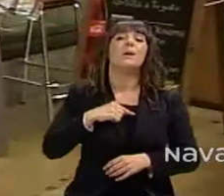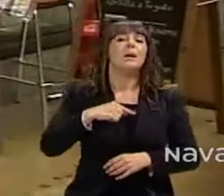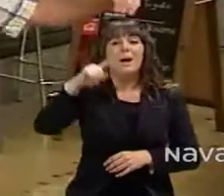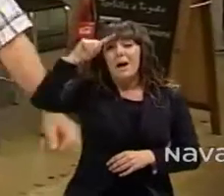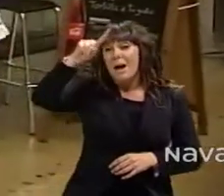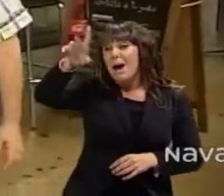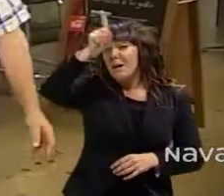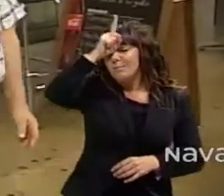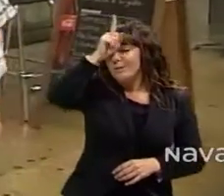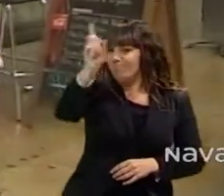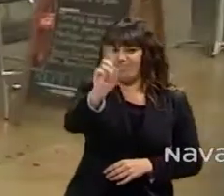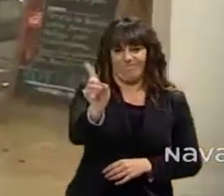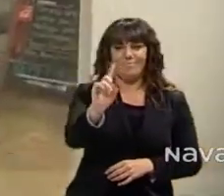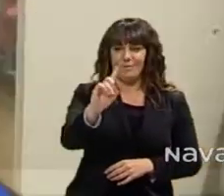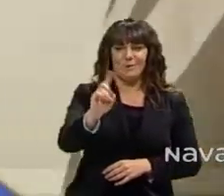Gracias y hasta luego.